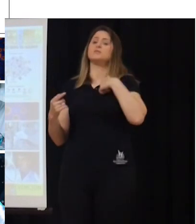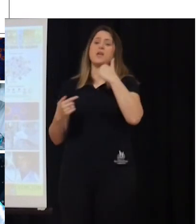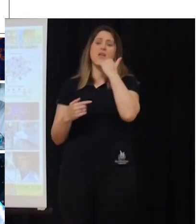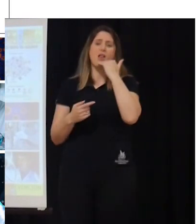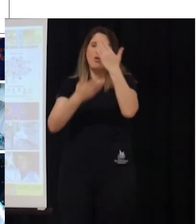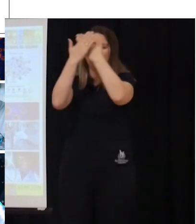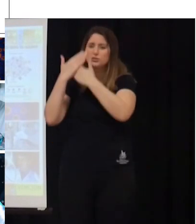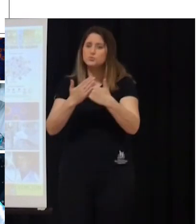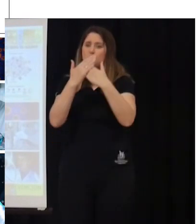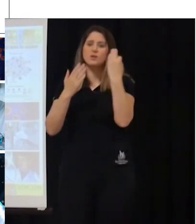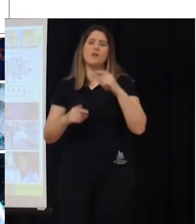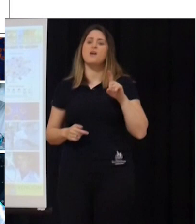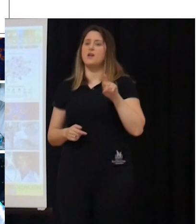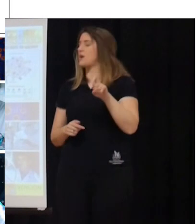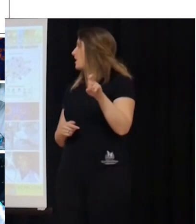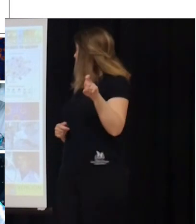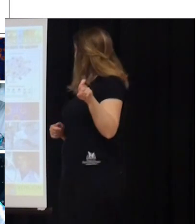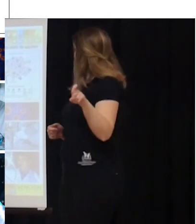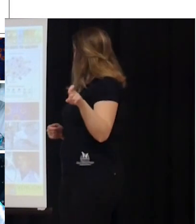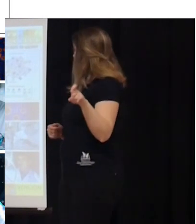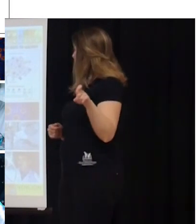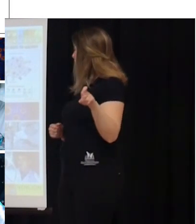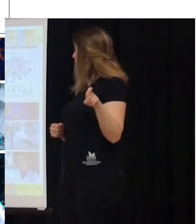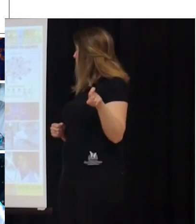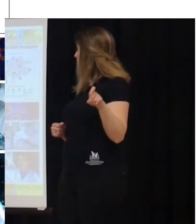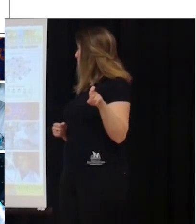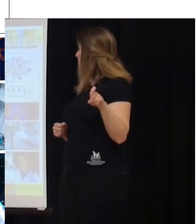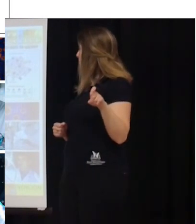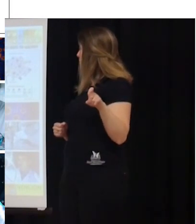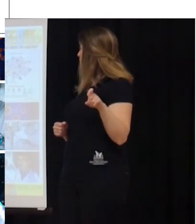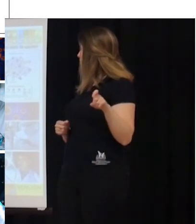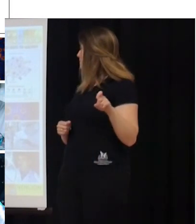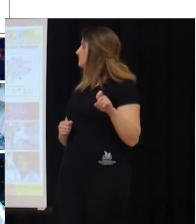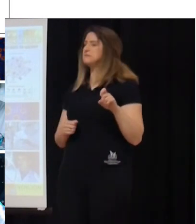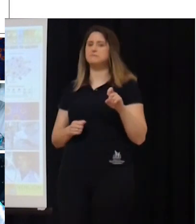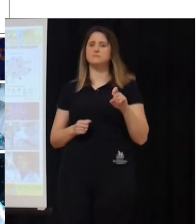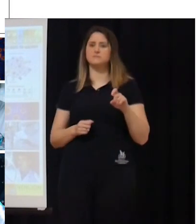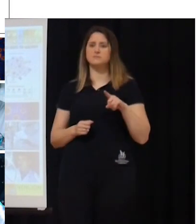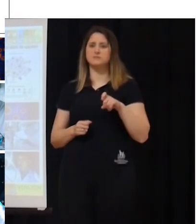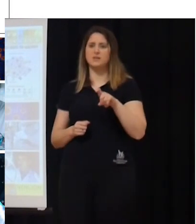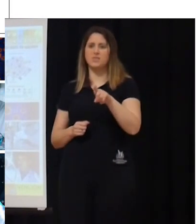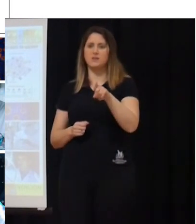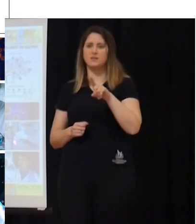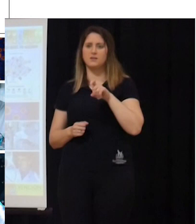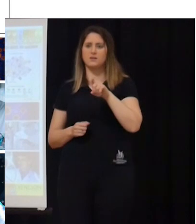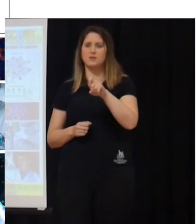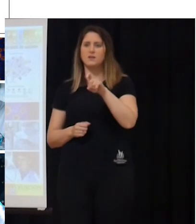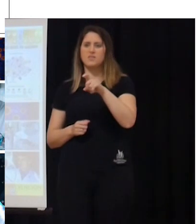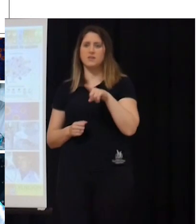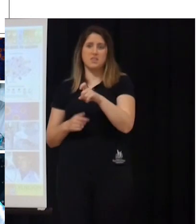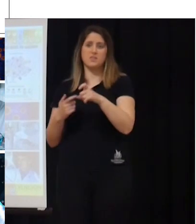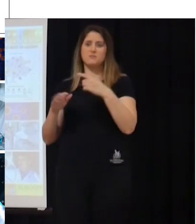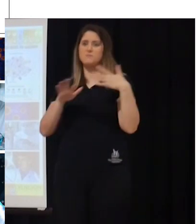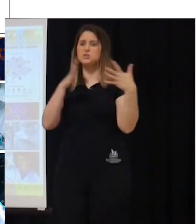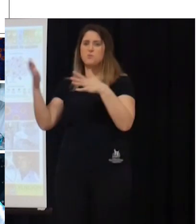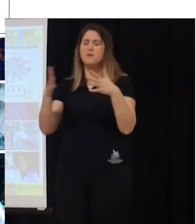investigación, es el cáncer. Existen 1000 pruebas oncológicas de las cuales probablemente la quinta y